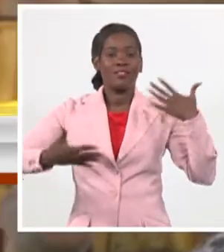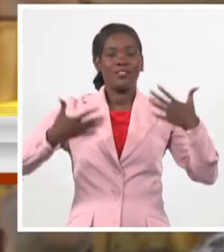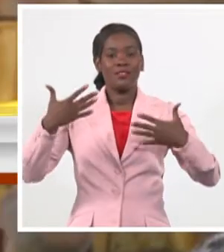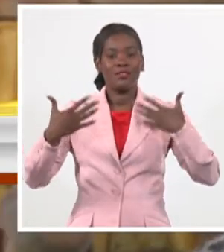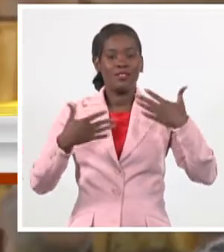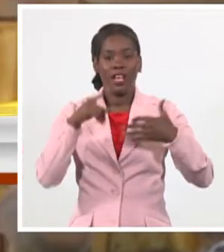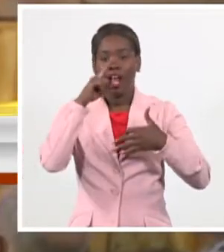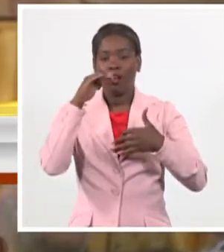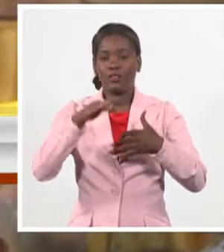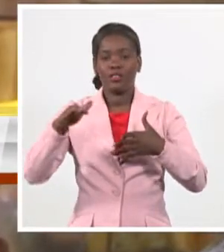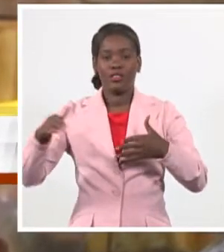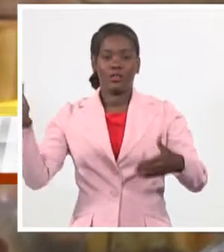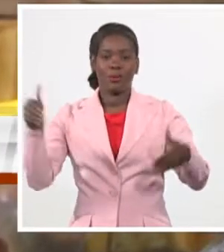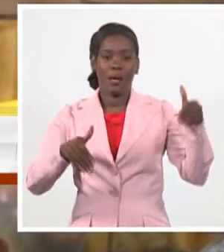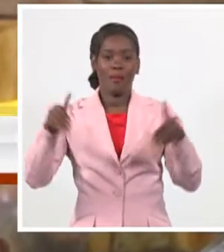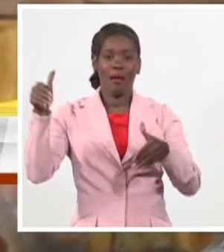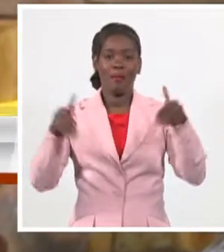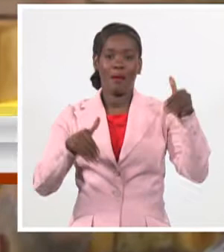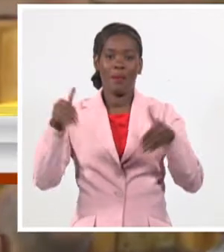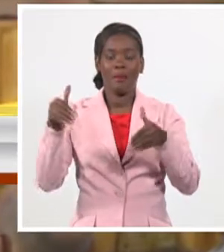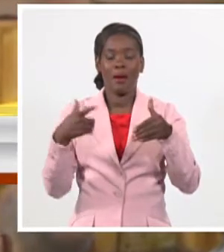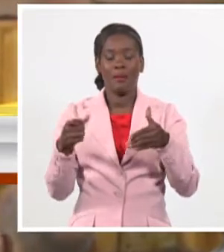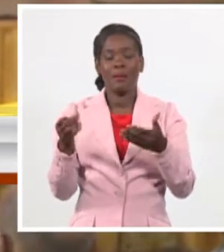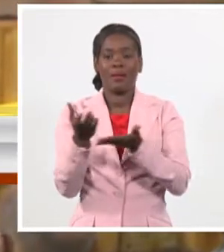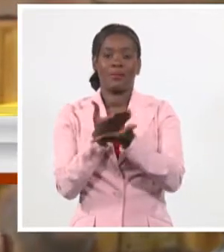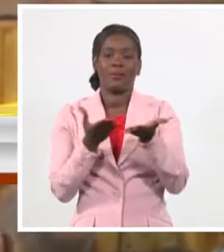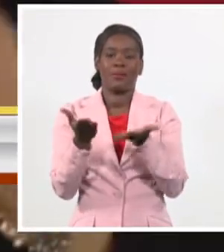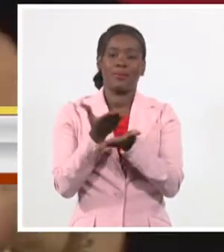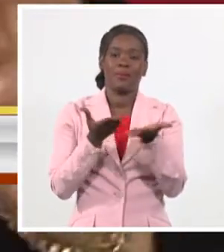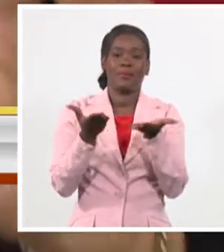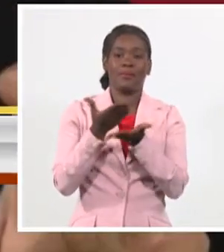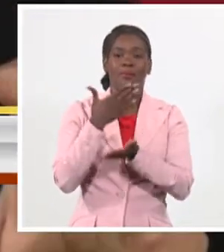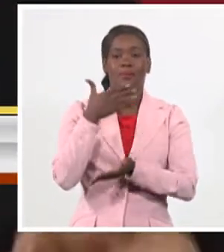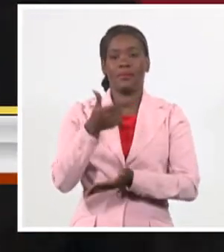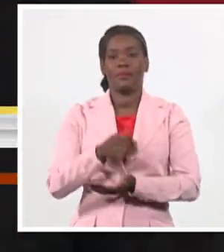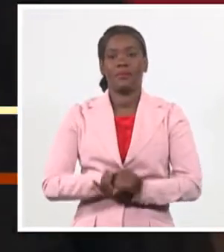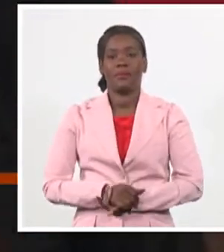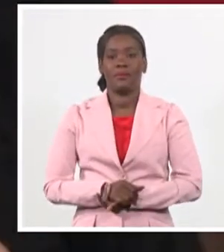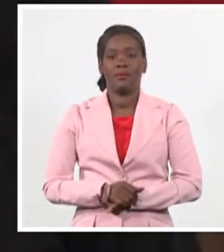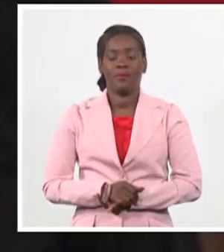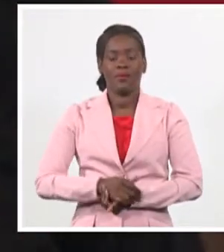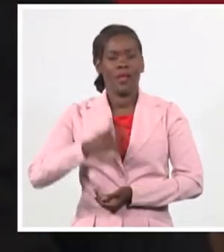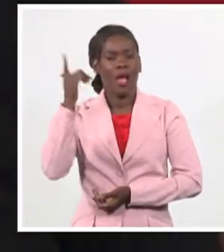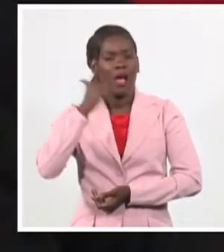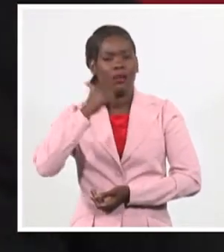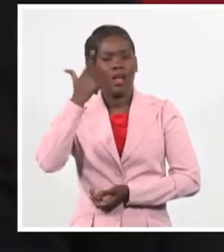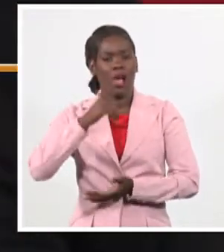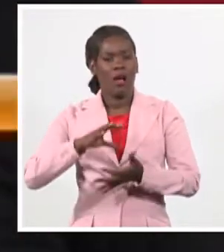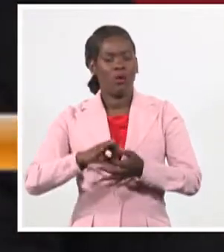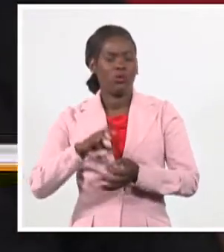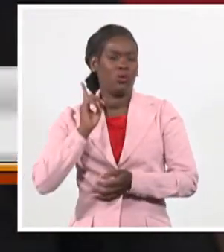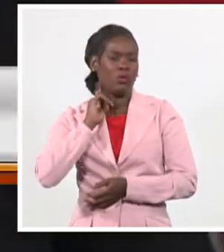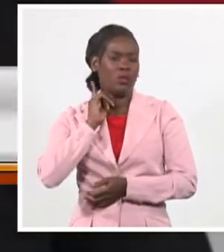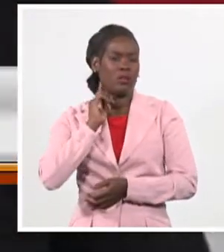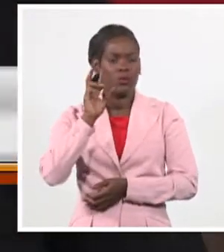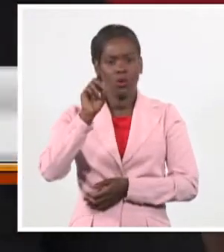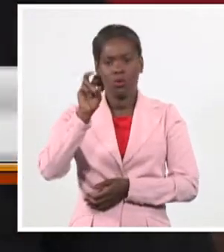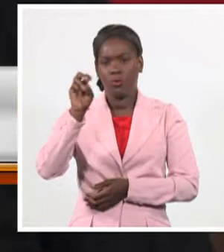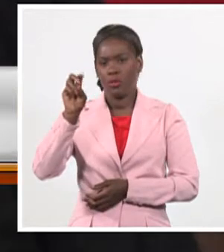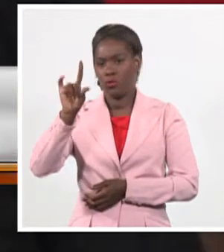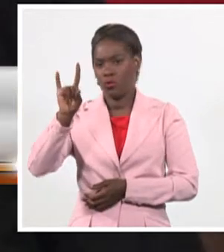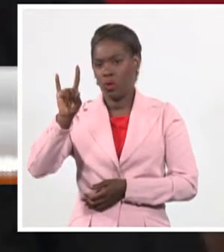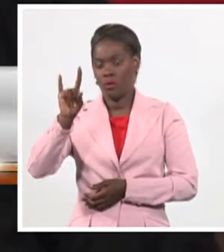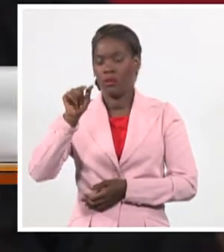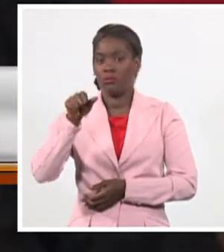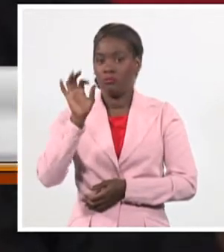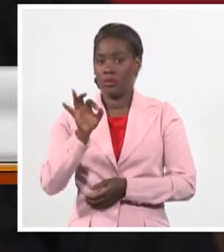proyecto infantil Colmenita Bolivariana de Venezuela. Abril-agosto del 2009 es esa primera etapa de que se